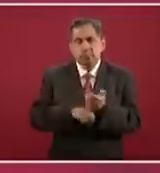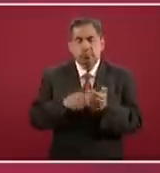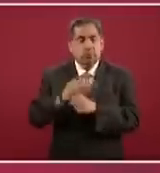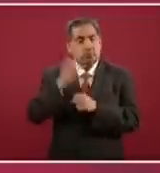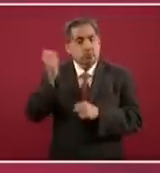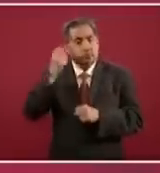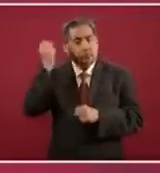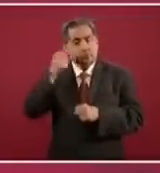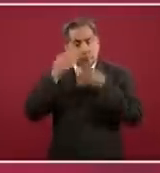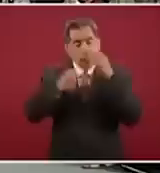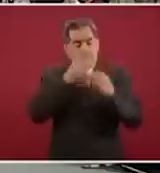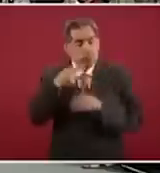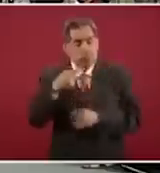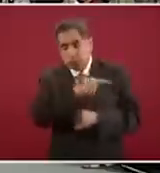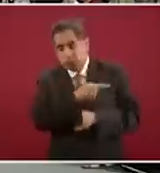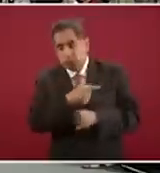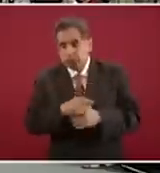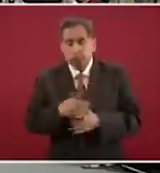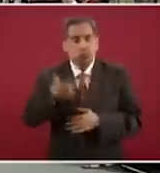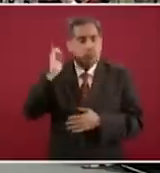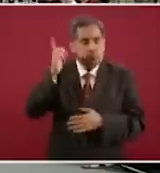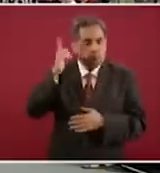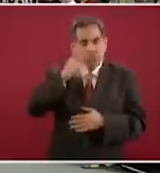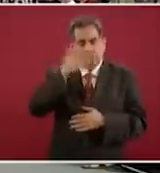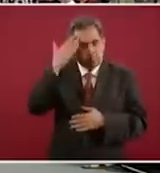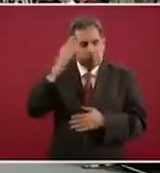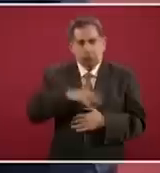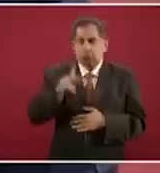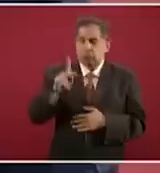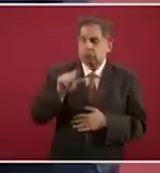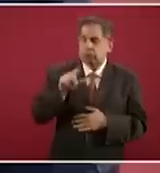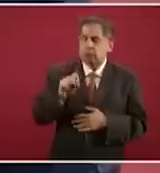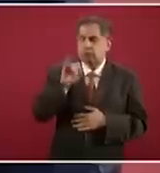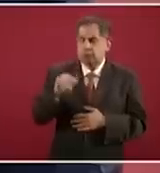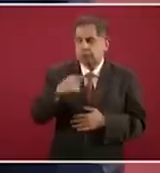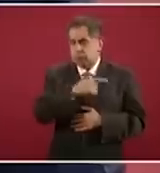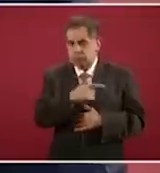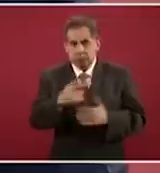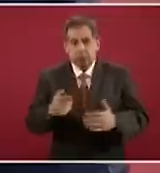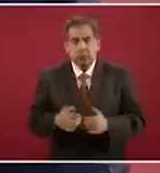conferencia. Ojalá y la señora Pelosi